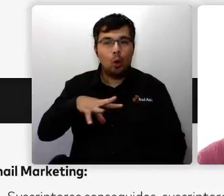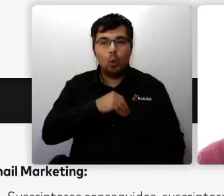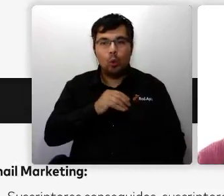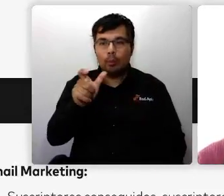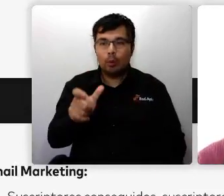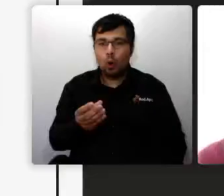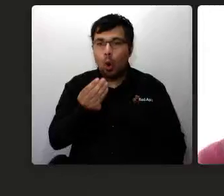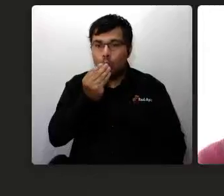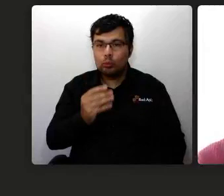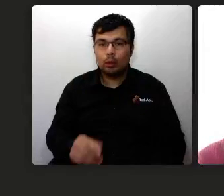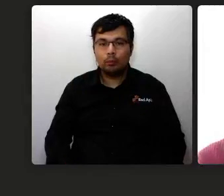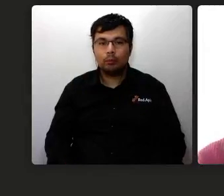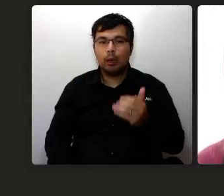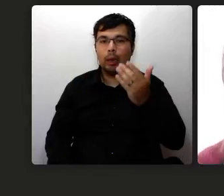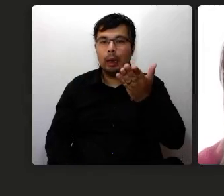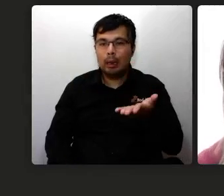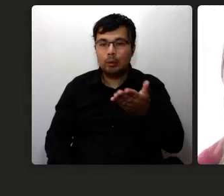Así que, bueno,